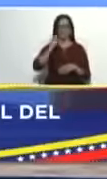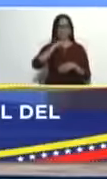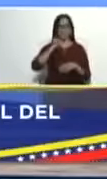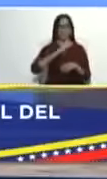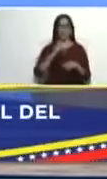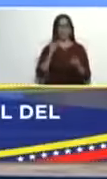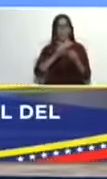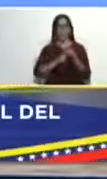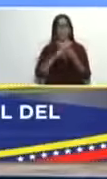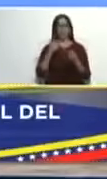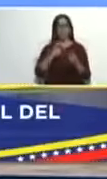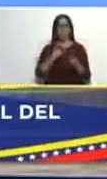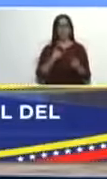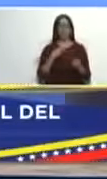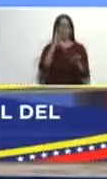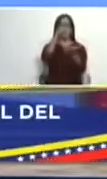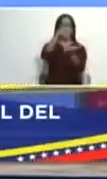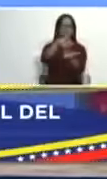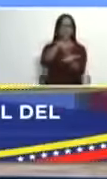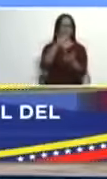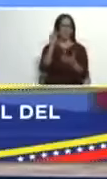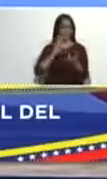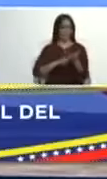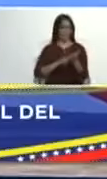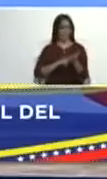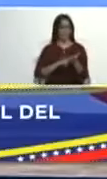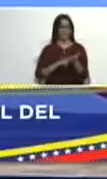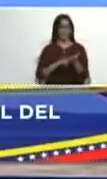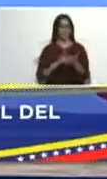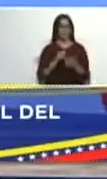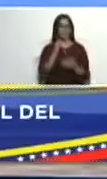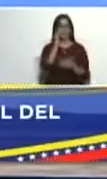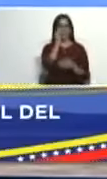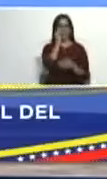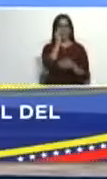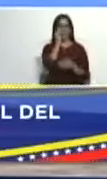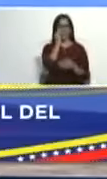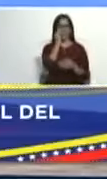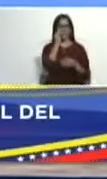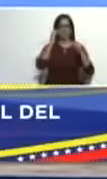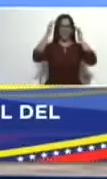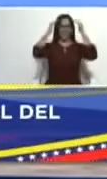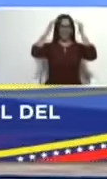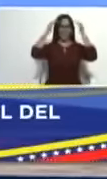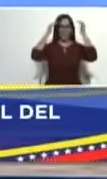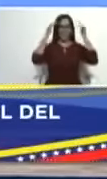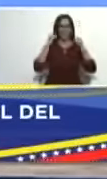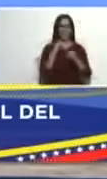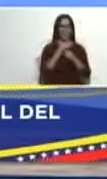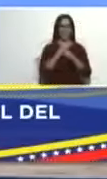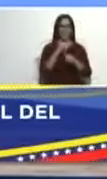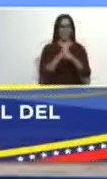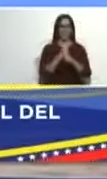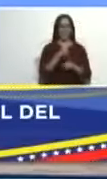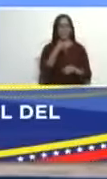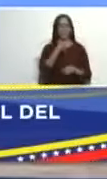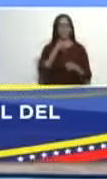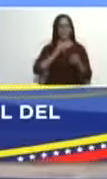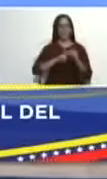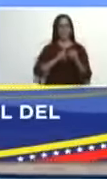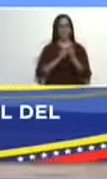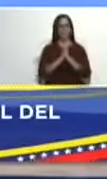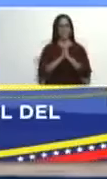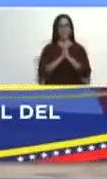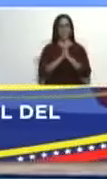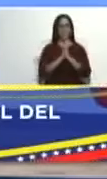Silita y yo hemos ido a la Gran Sabana, ¿verdad, Silita? Dale un saludo, Silita, a los trabajadores. Un micrófono para Silita, ¿vale?